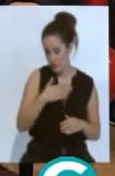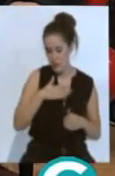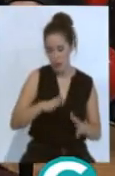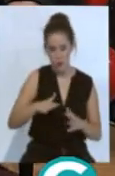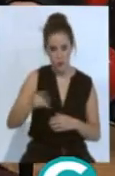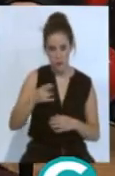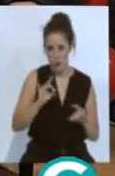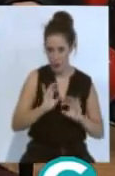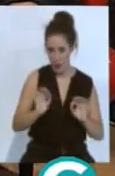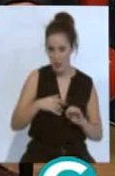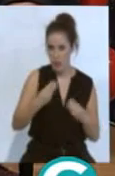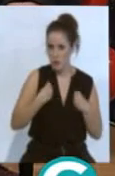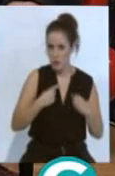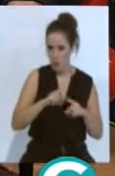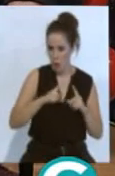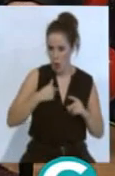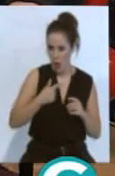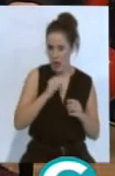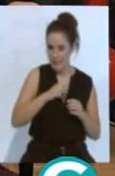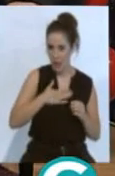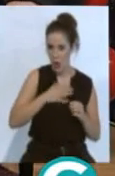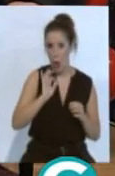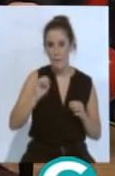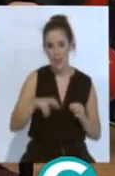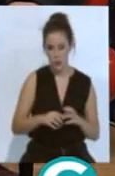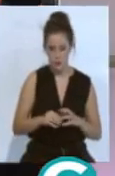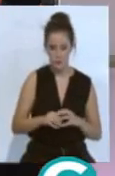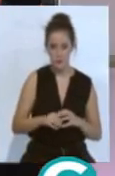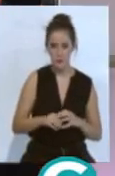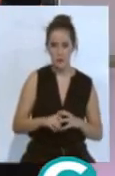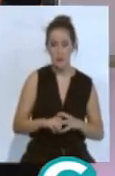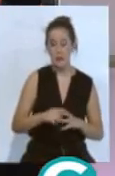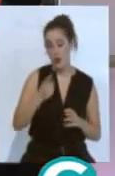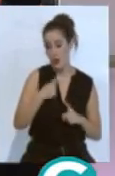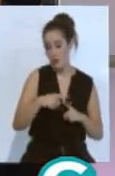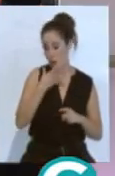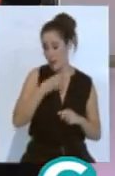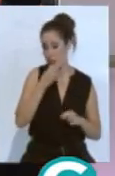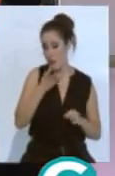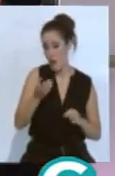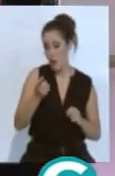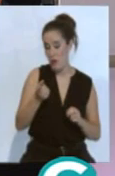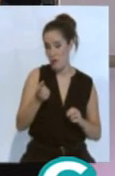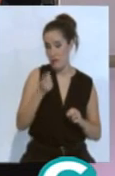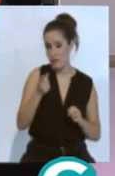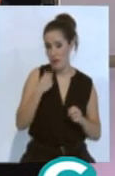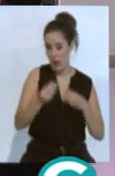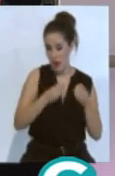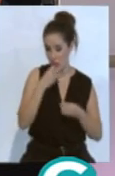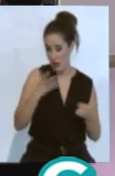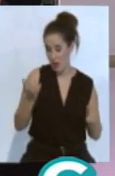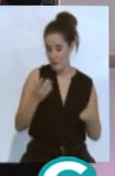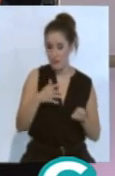toca a nadie. Y él sufre como si fuera a cantar él o peor, te digo, y eso es una cosa que es muy bonita porque al fin y al cabo es... Que lo hagamos bien,